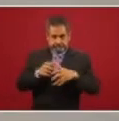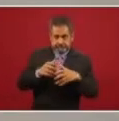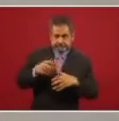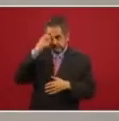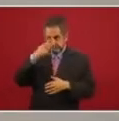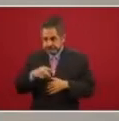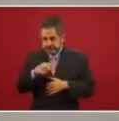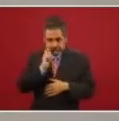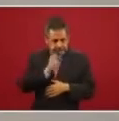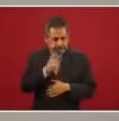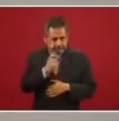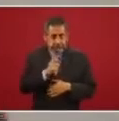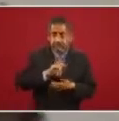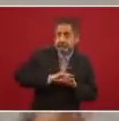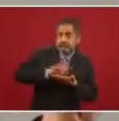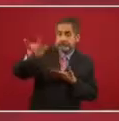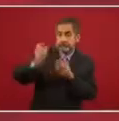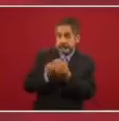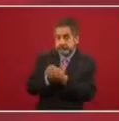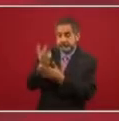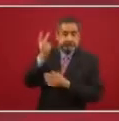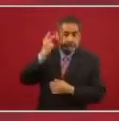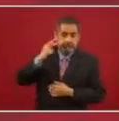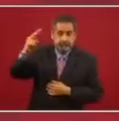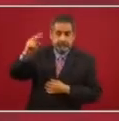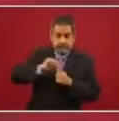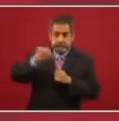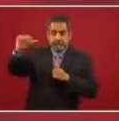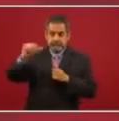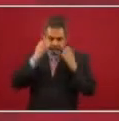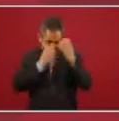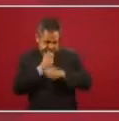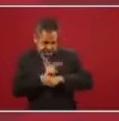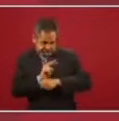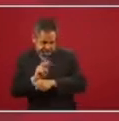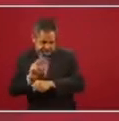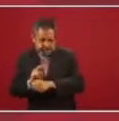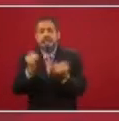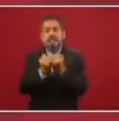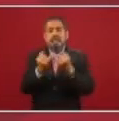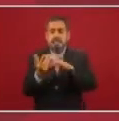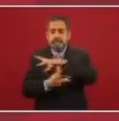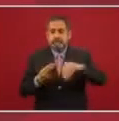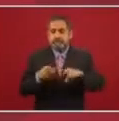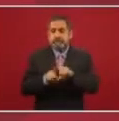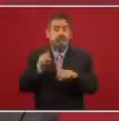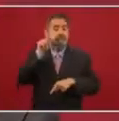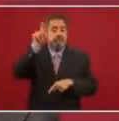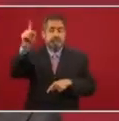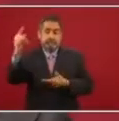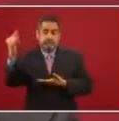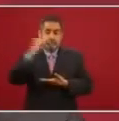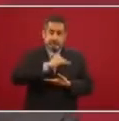tamizar amos a nuestros pasajeros de salida y ellos pisar a sus pasajeros de salida y nos va a ayudar a la